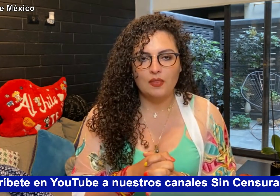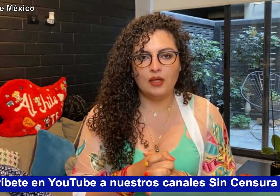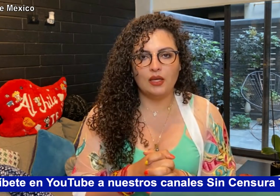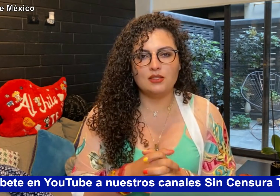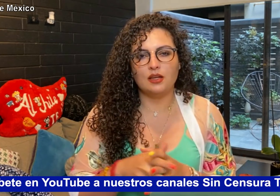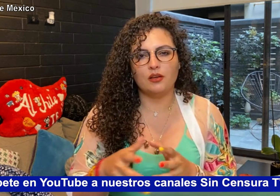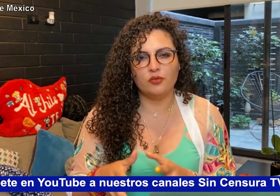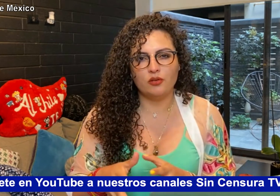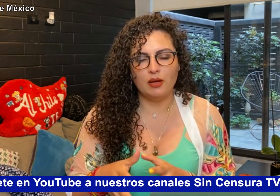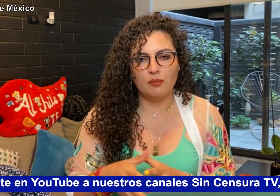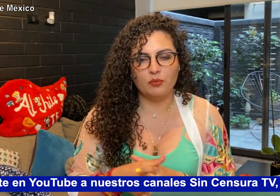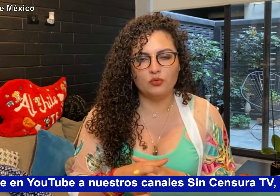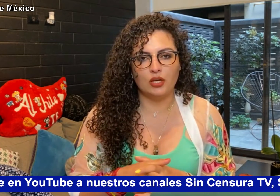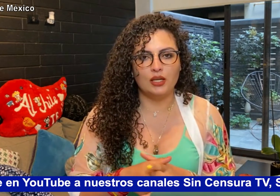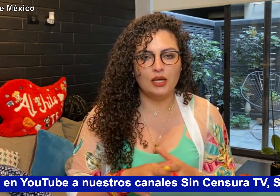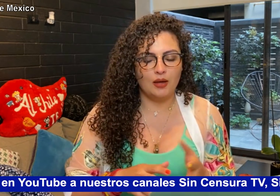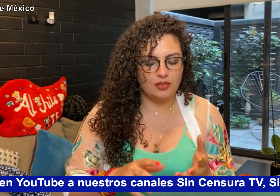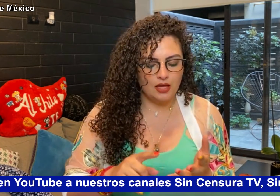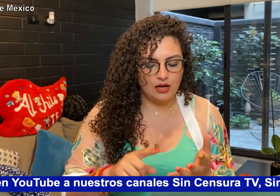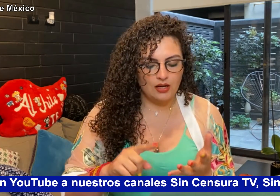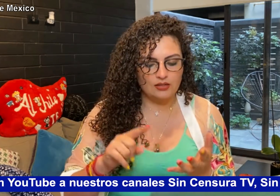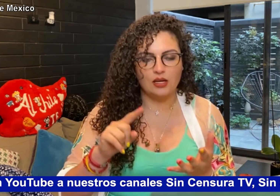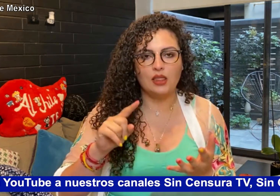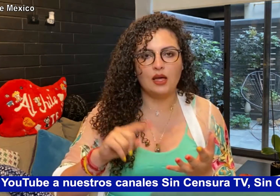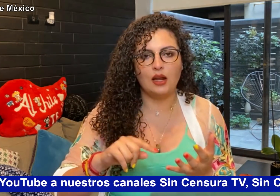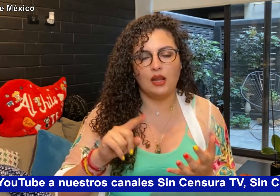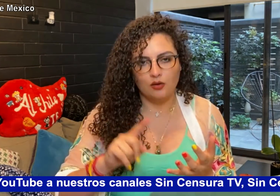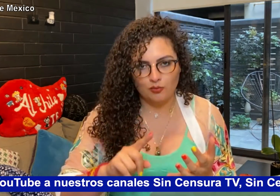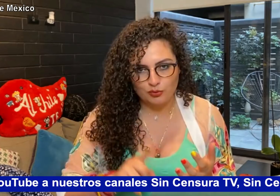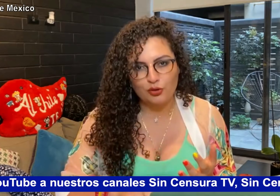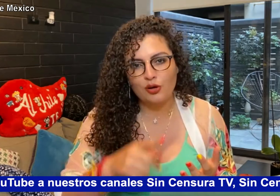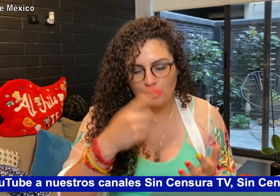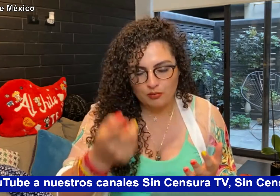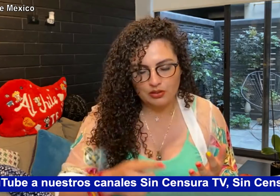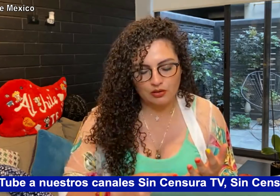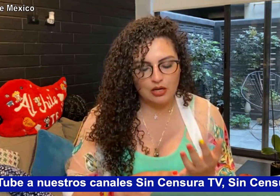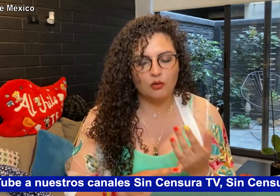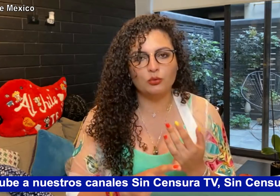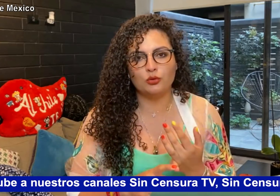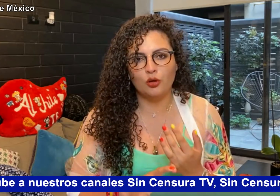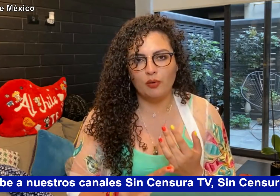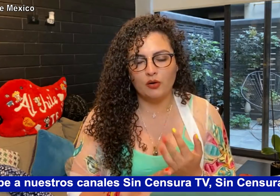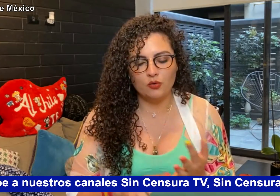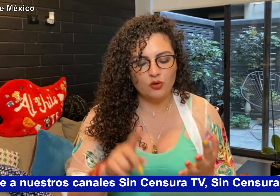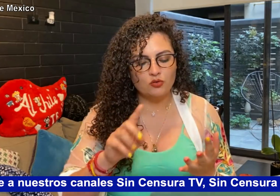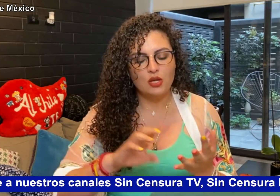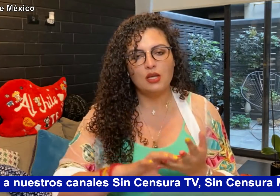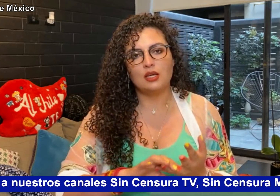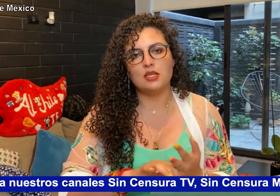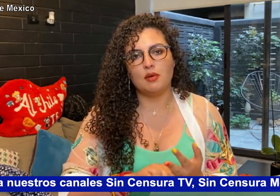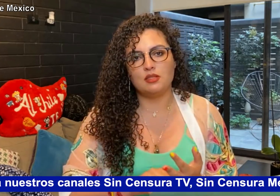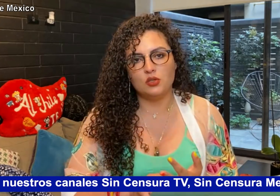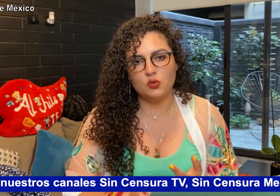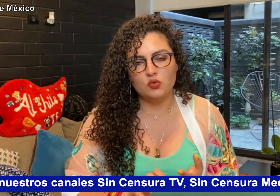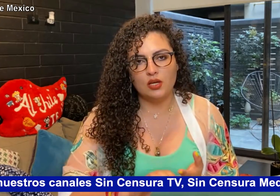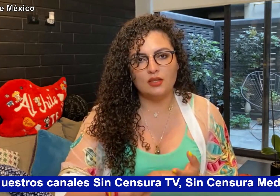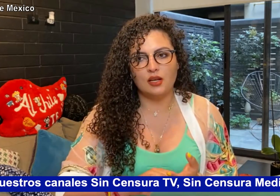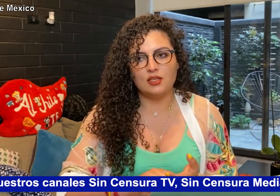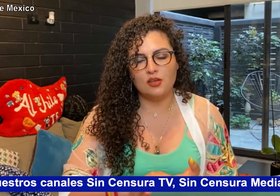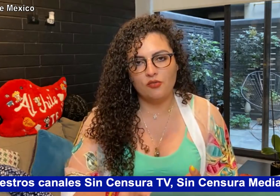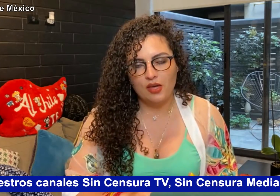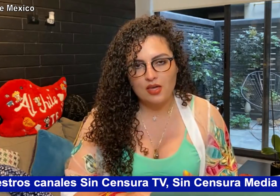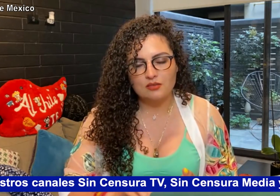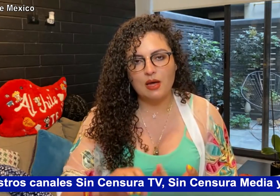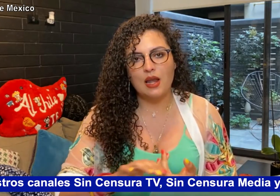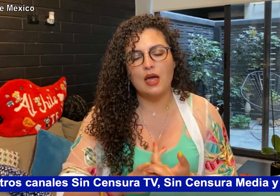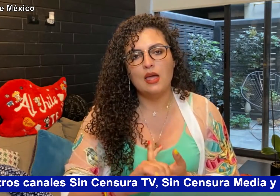hablaba de que esta reforma buscaría darle salida a la ley combustorio, la convirtió en ley combustorio para algunos, que si iba a ser sucia, que si